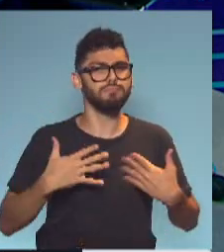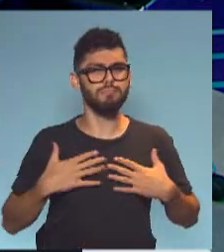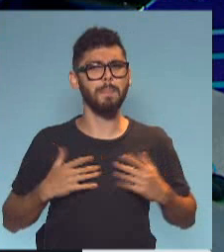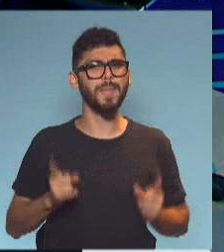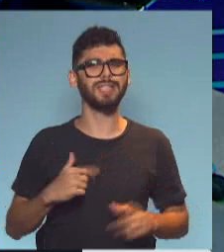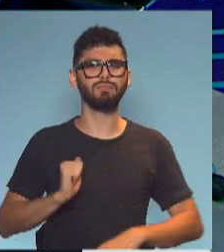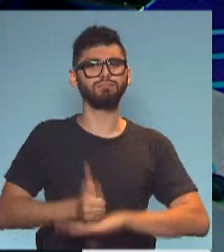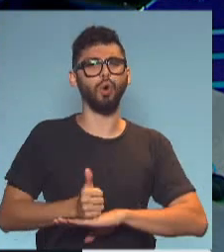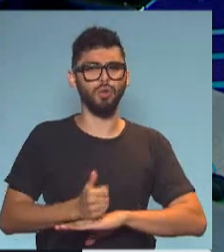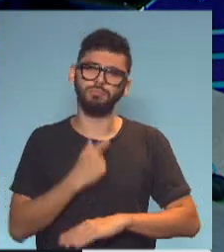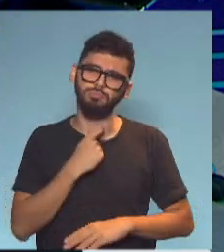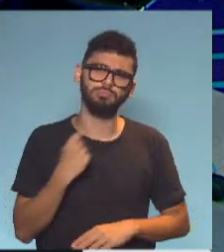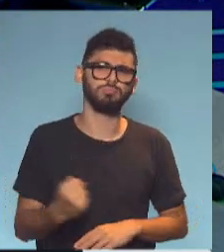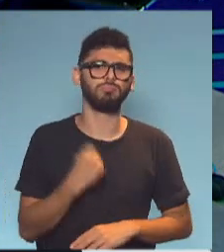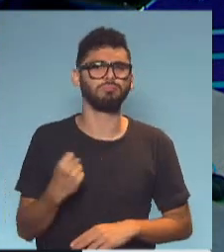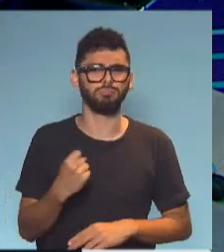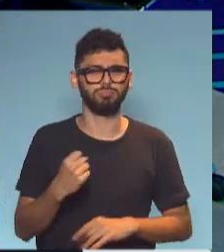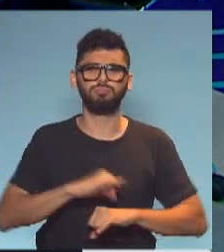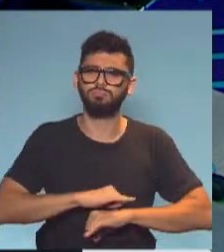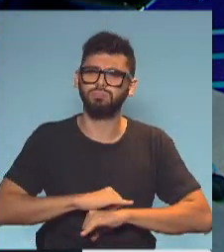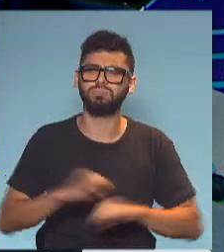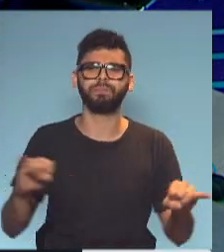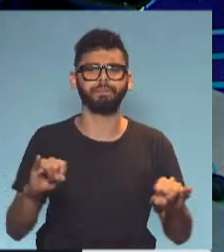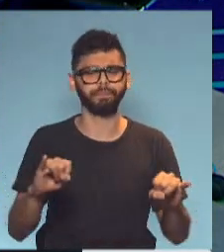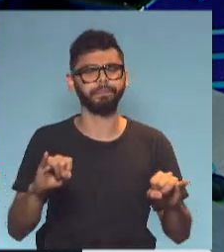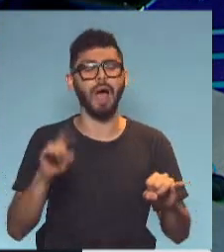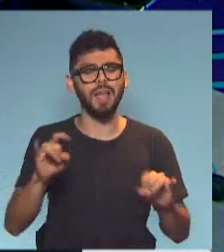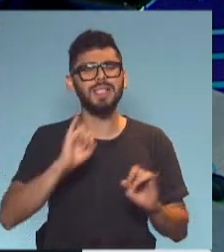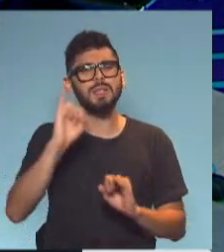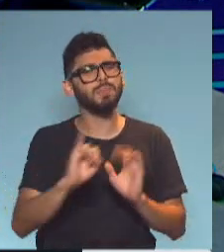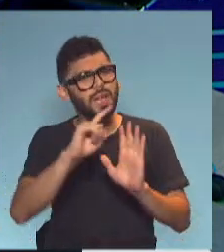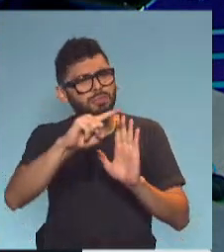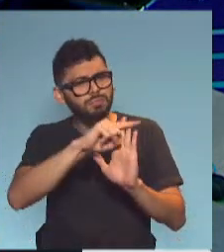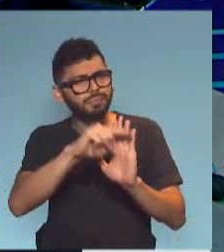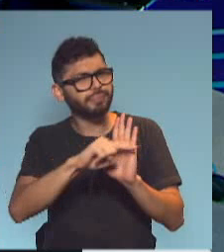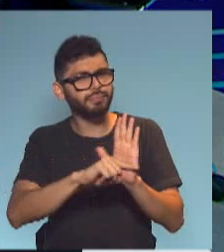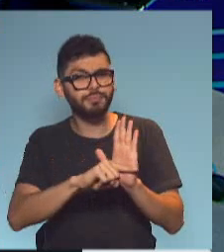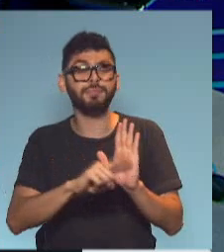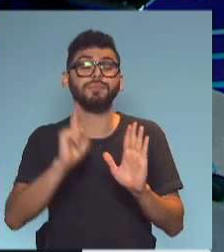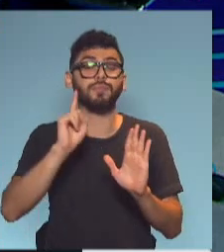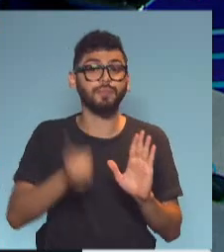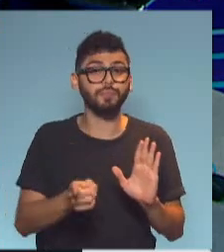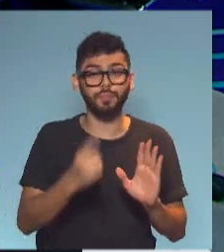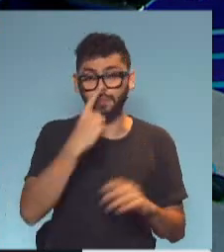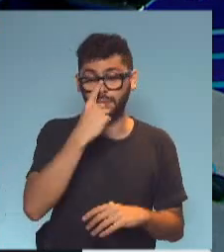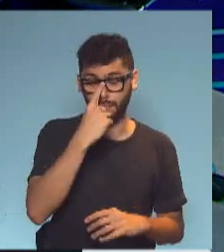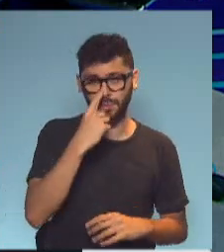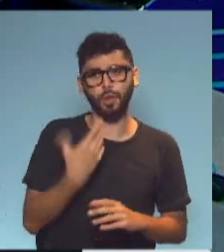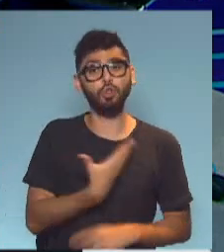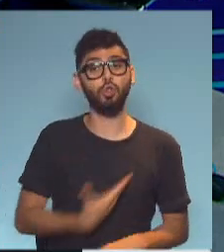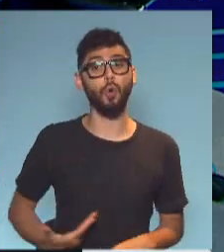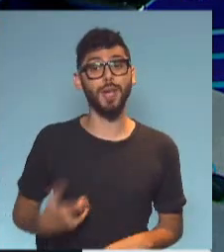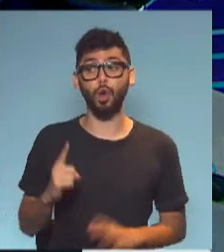quien comunique una a una y dé las explicaciones de las medidas. También ha llegado de parte del